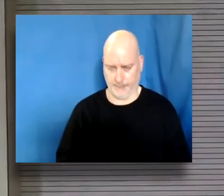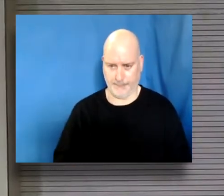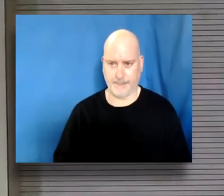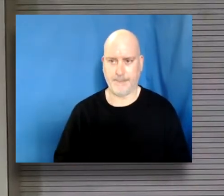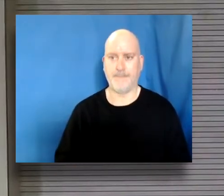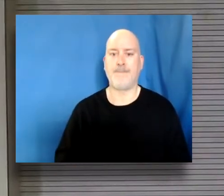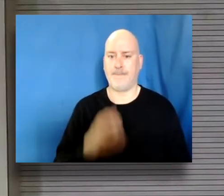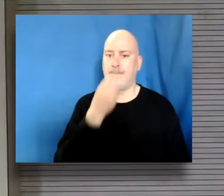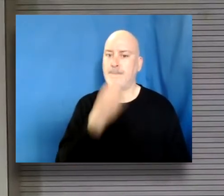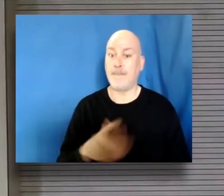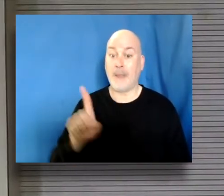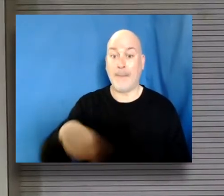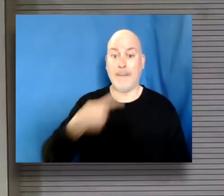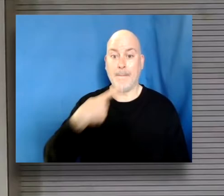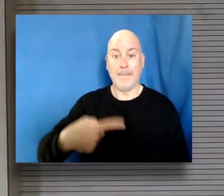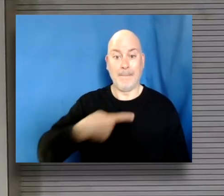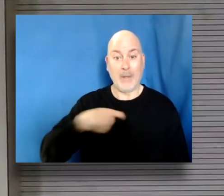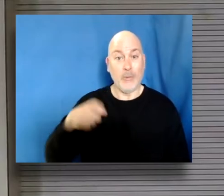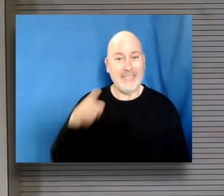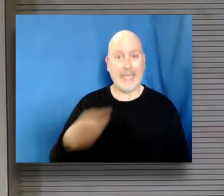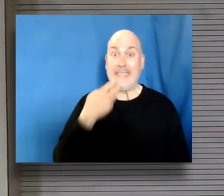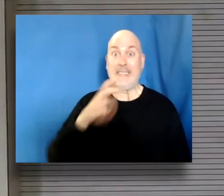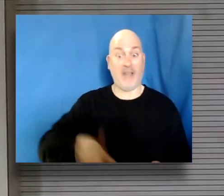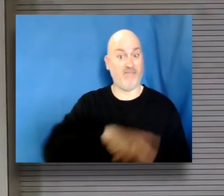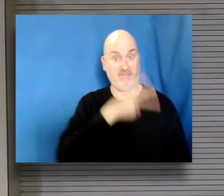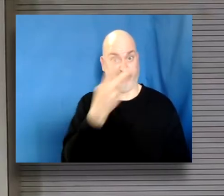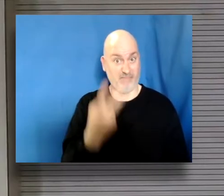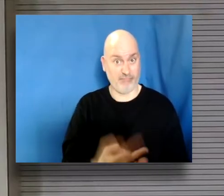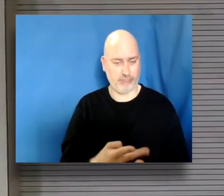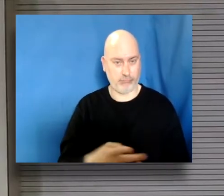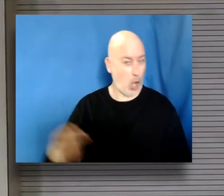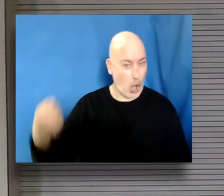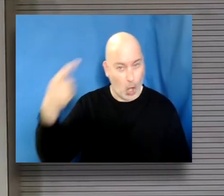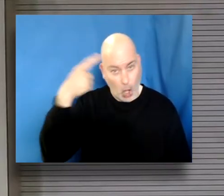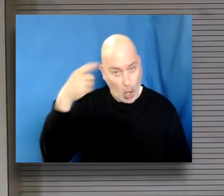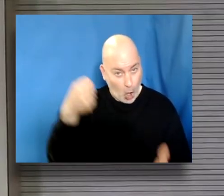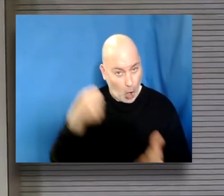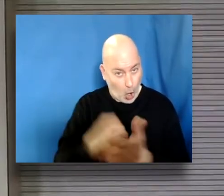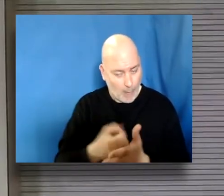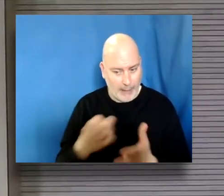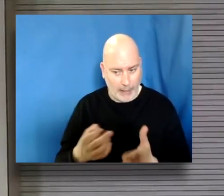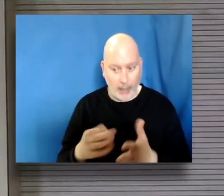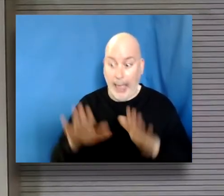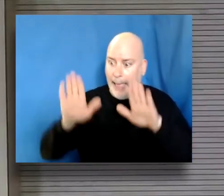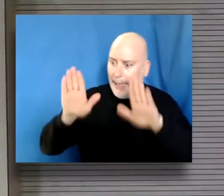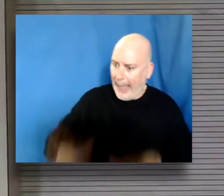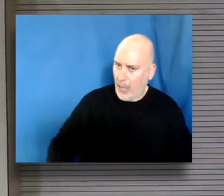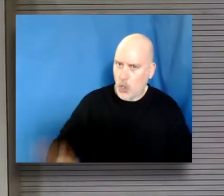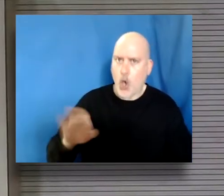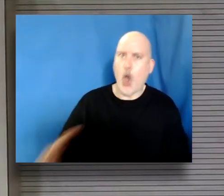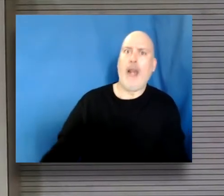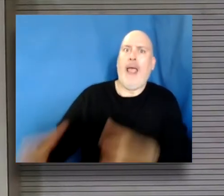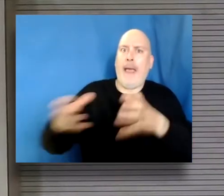bien. Nos preguntan qué hacer cuando el niño se cae y se golpea la cabeza. Si se debe dejar quieto o